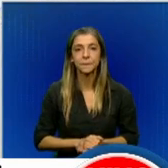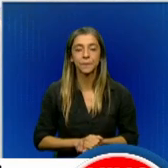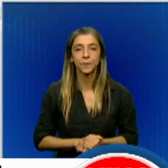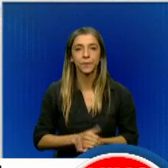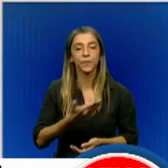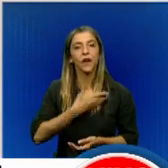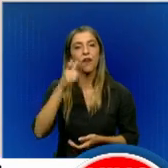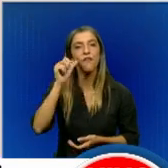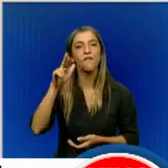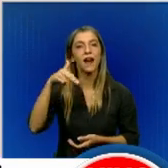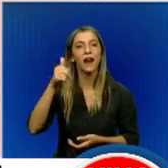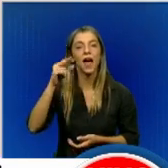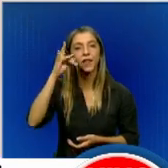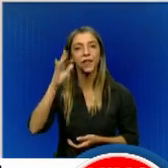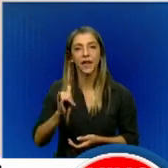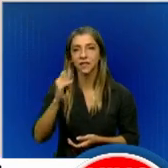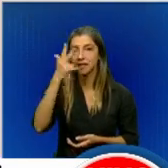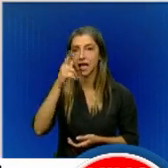fernández héctor